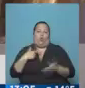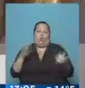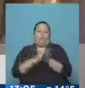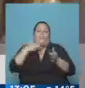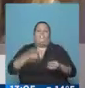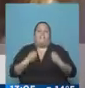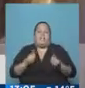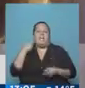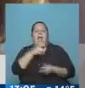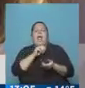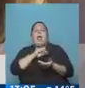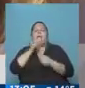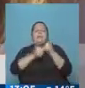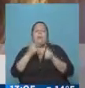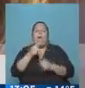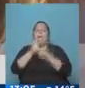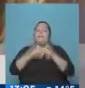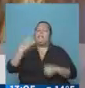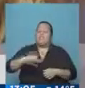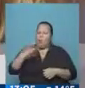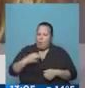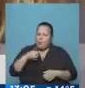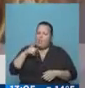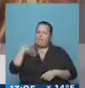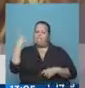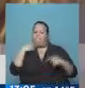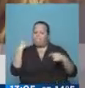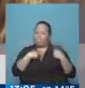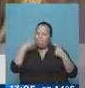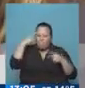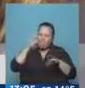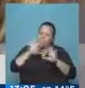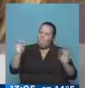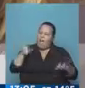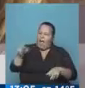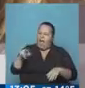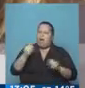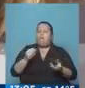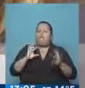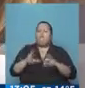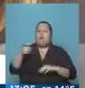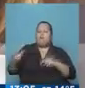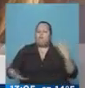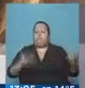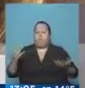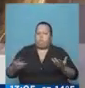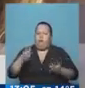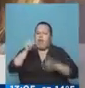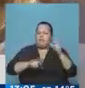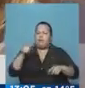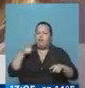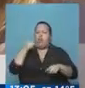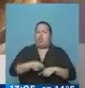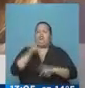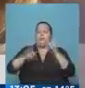encontrar clientes de seguridad que está siendo cuestionada por nosotros por actos de violencia hacia usuarios y